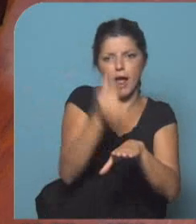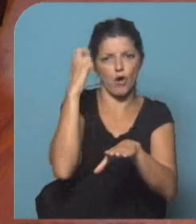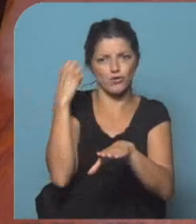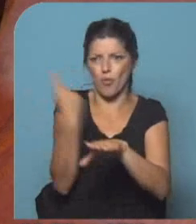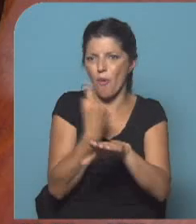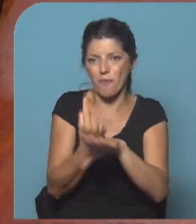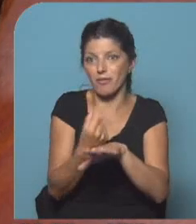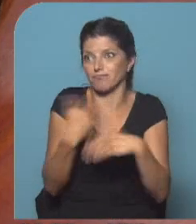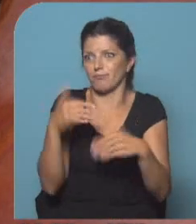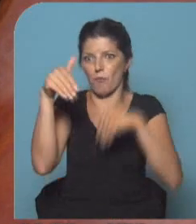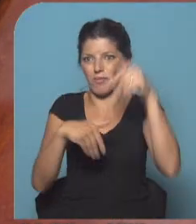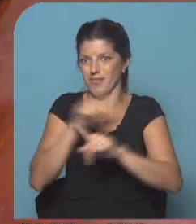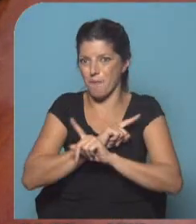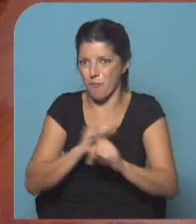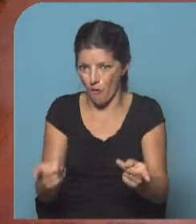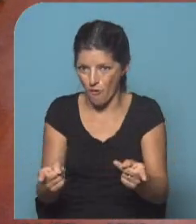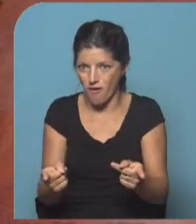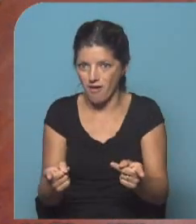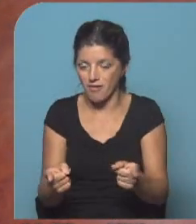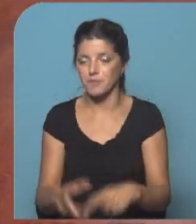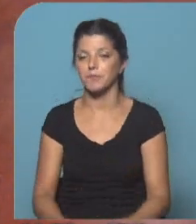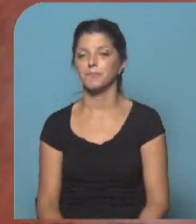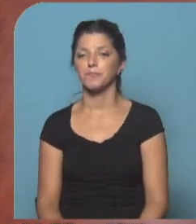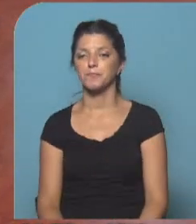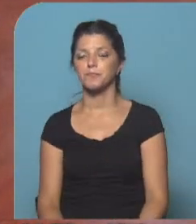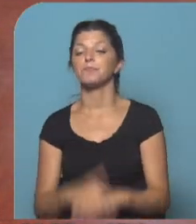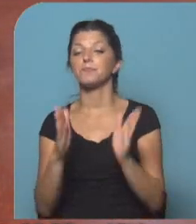La Constitución no prohíbe que un